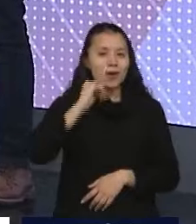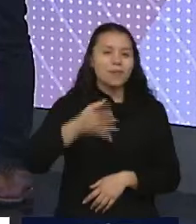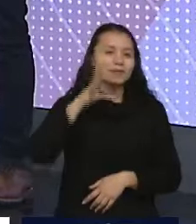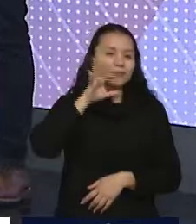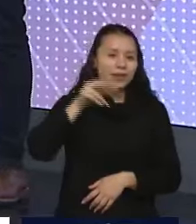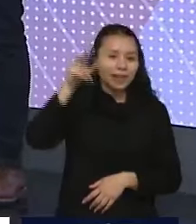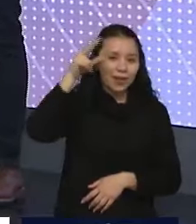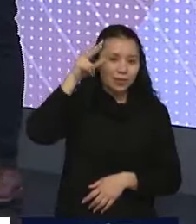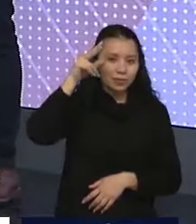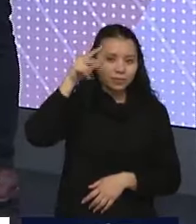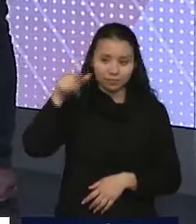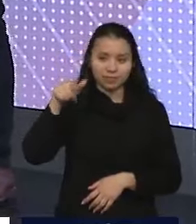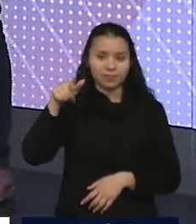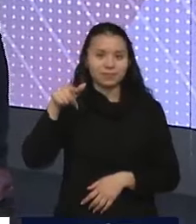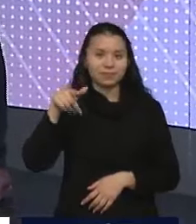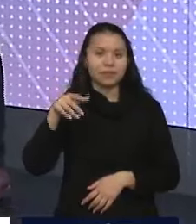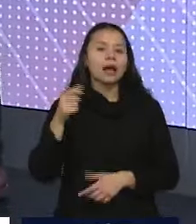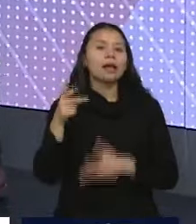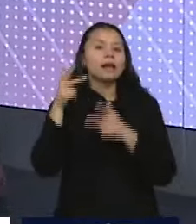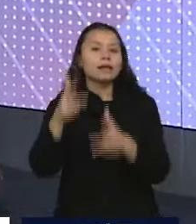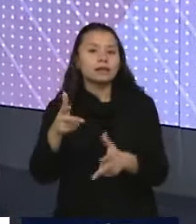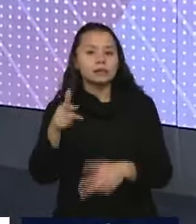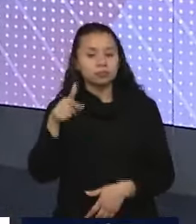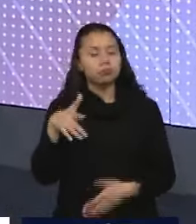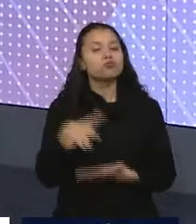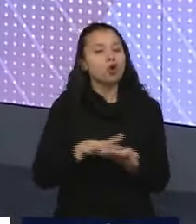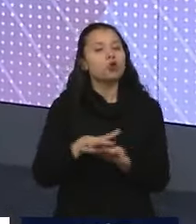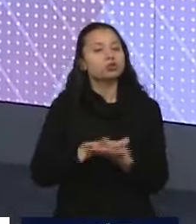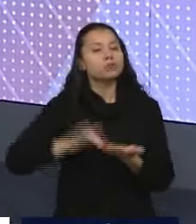menos, dicen, lo está solucionando. Son los que